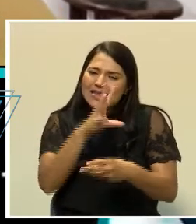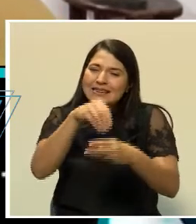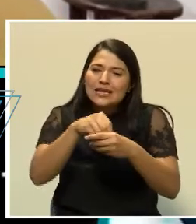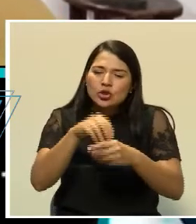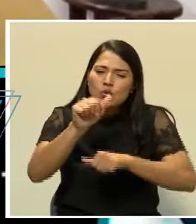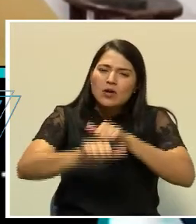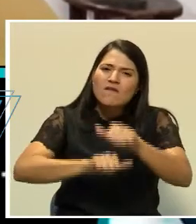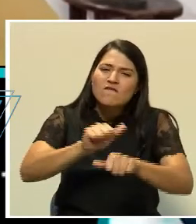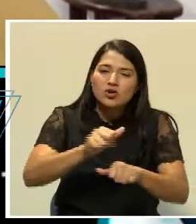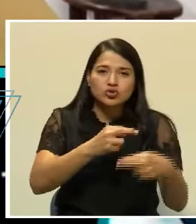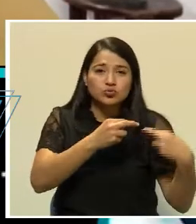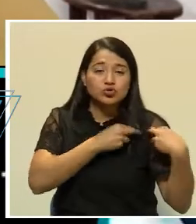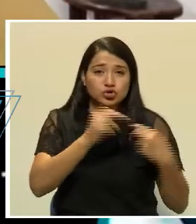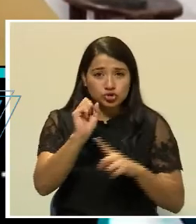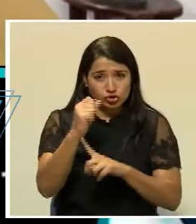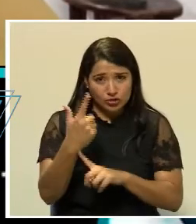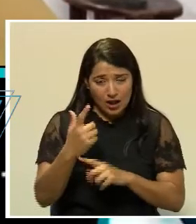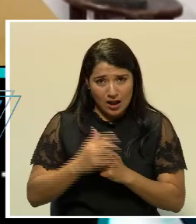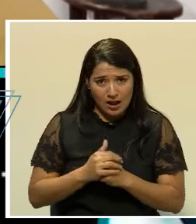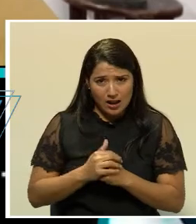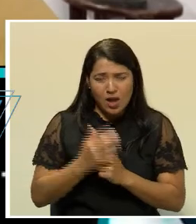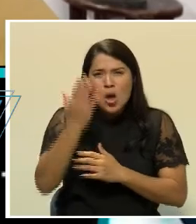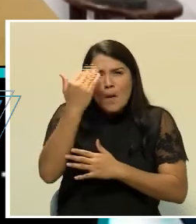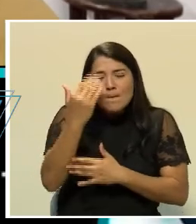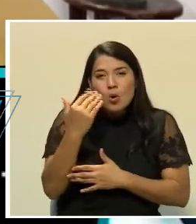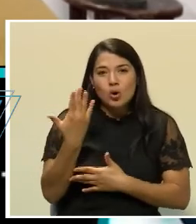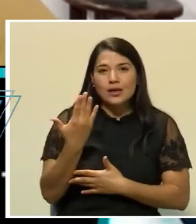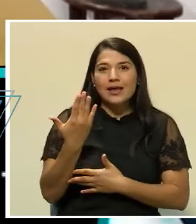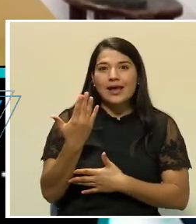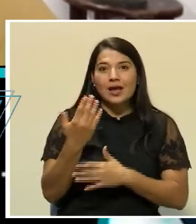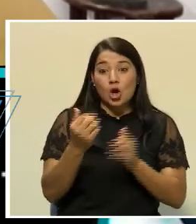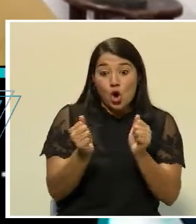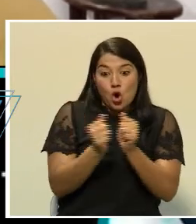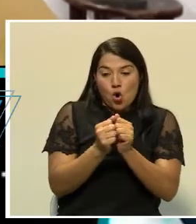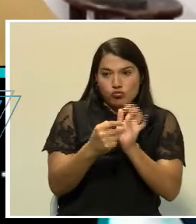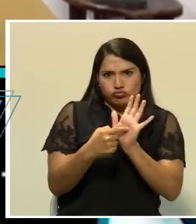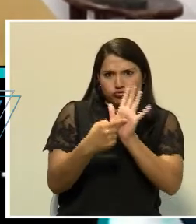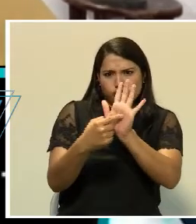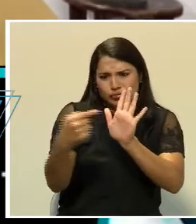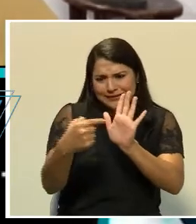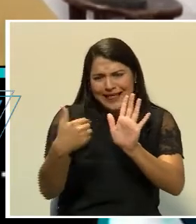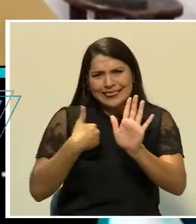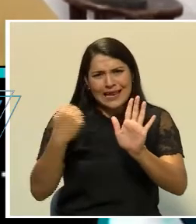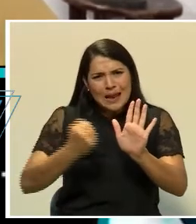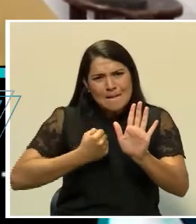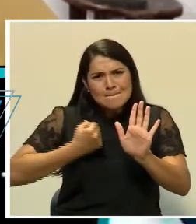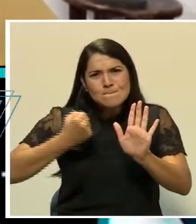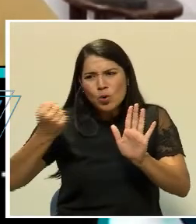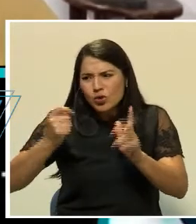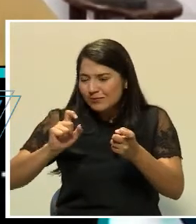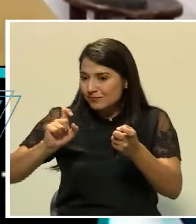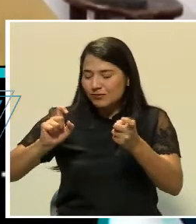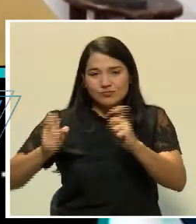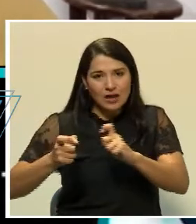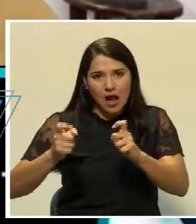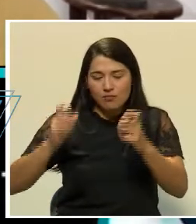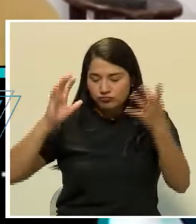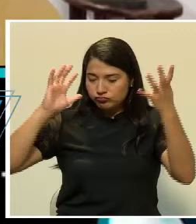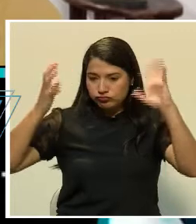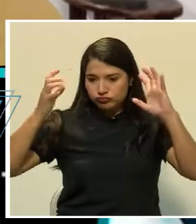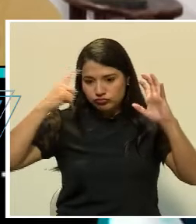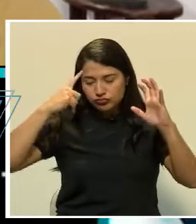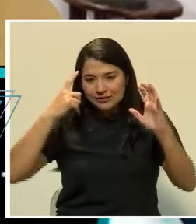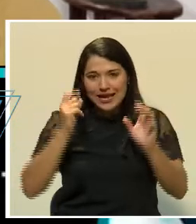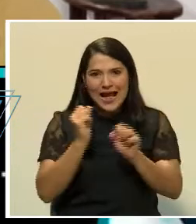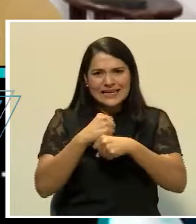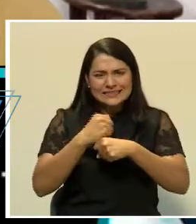responsabilidad social, porque como una herramienta con tanto poder de transformación, de evolución, de generar conciencia, básicamente se